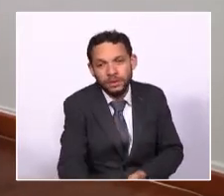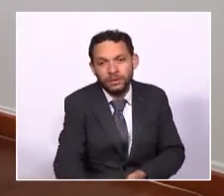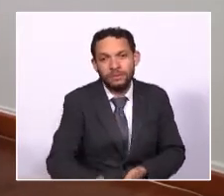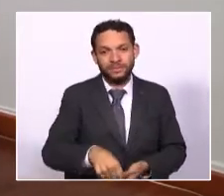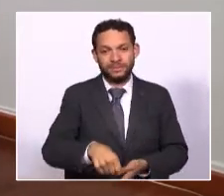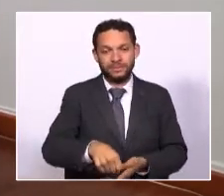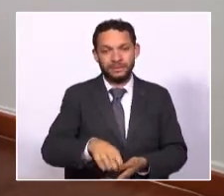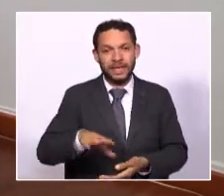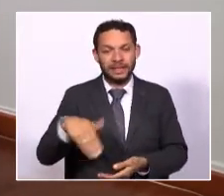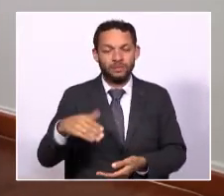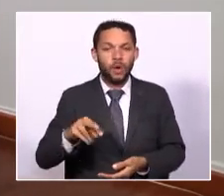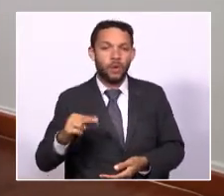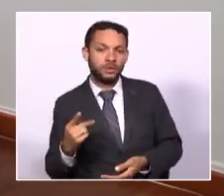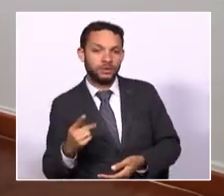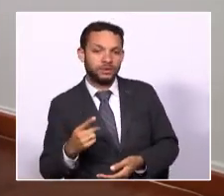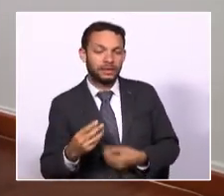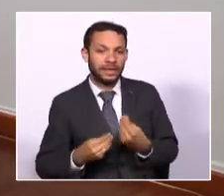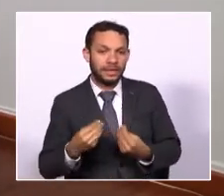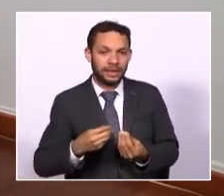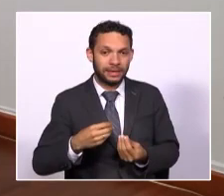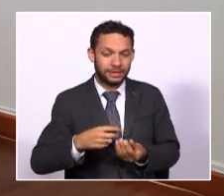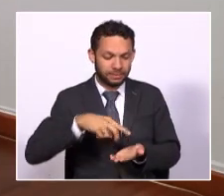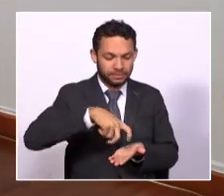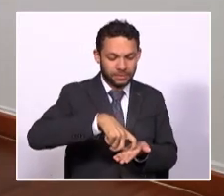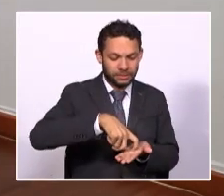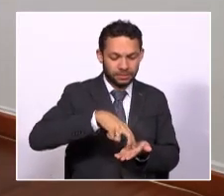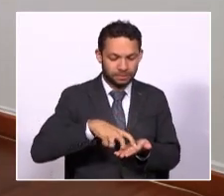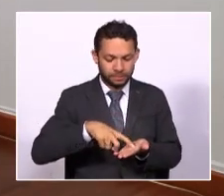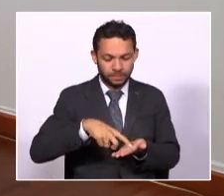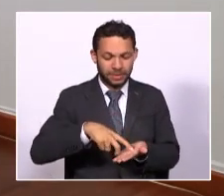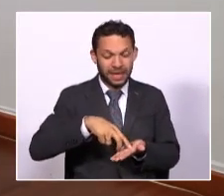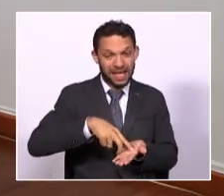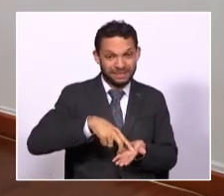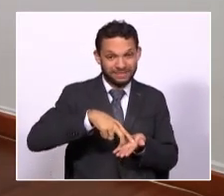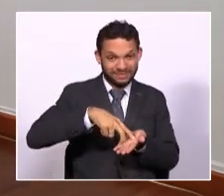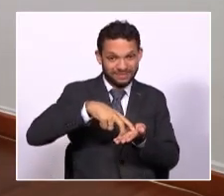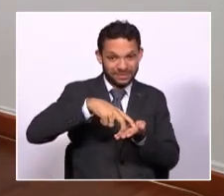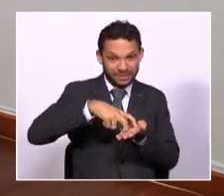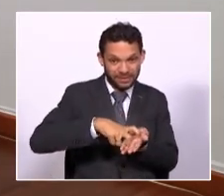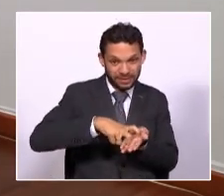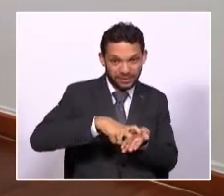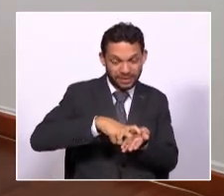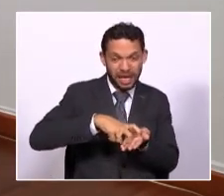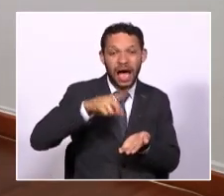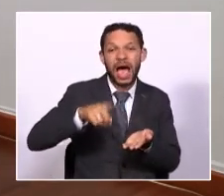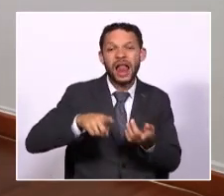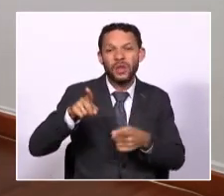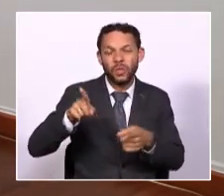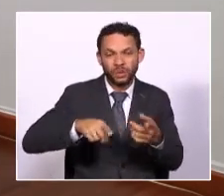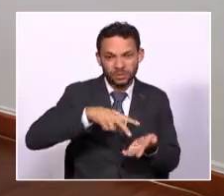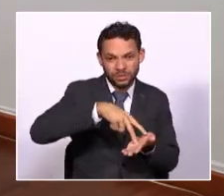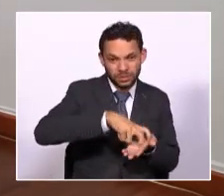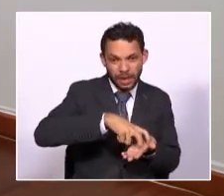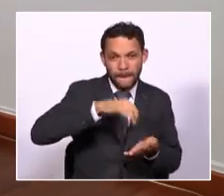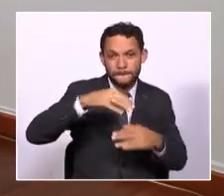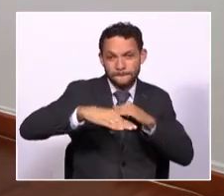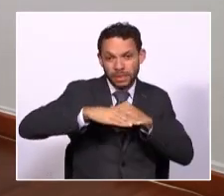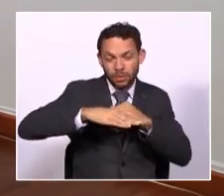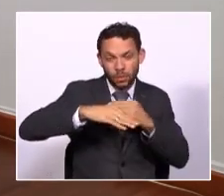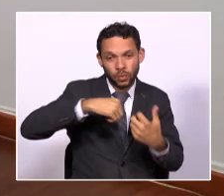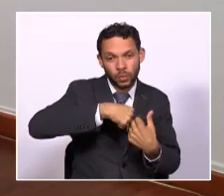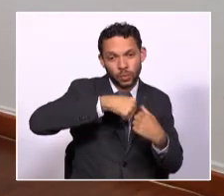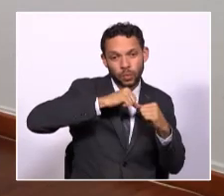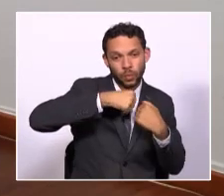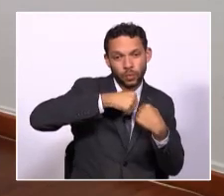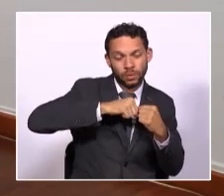que es desplazar el pie hacia adelante y bajar la rodilla, que es la posición adecuada. ¿Por qué no se deben bajar las dos rodillas? Porque es que la rodilla